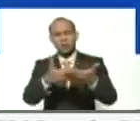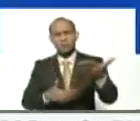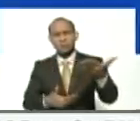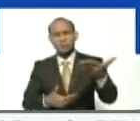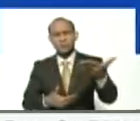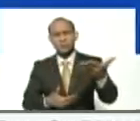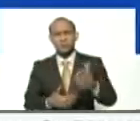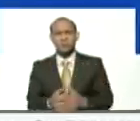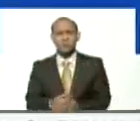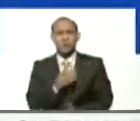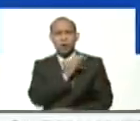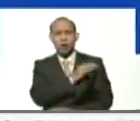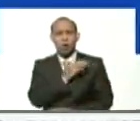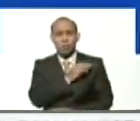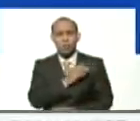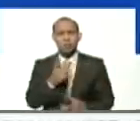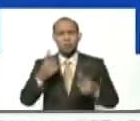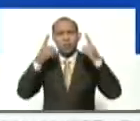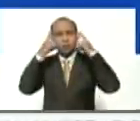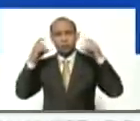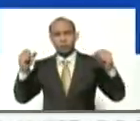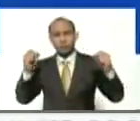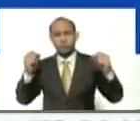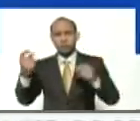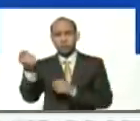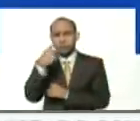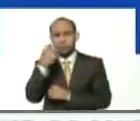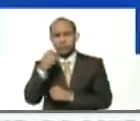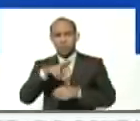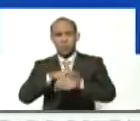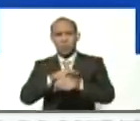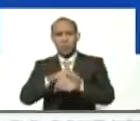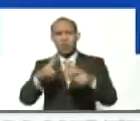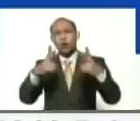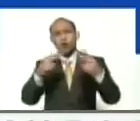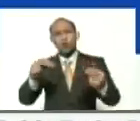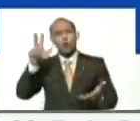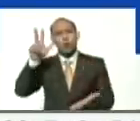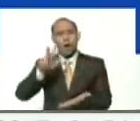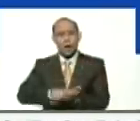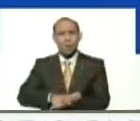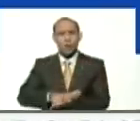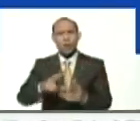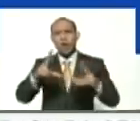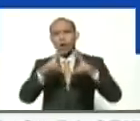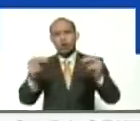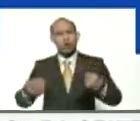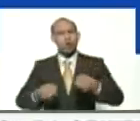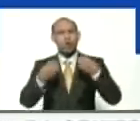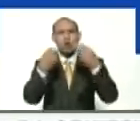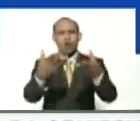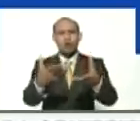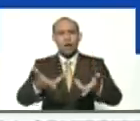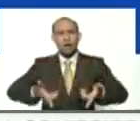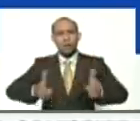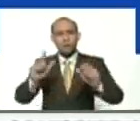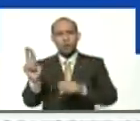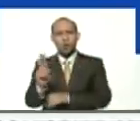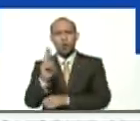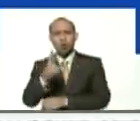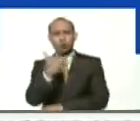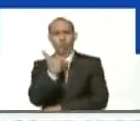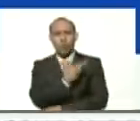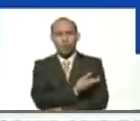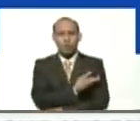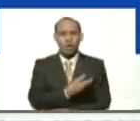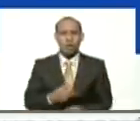el comité de expertos y comité terapéutico no aprobar y no otorgar licencia de uso de esta